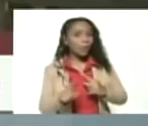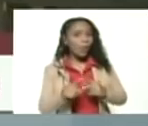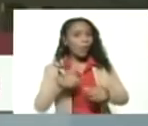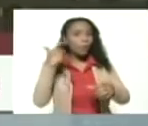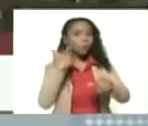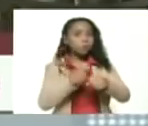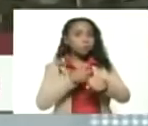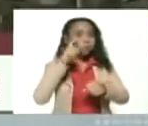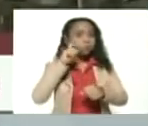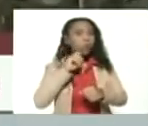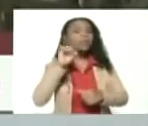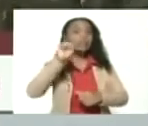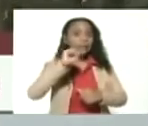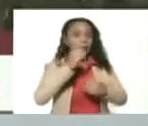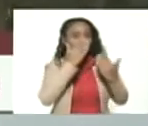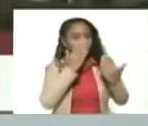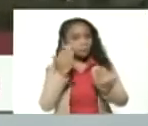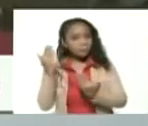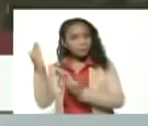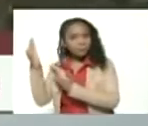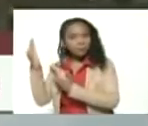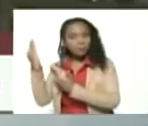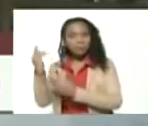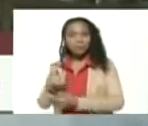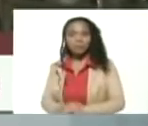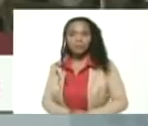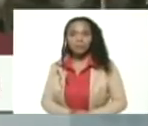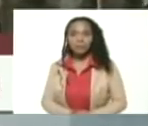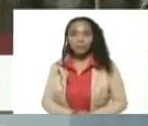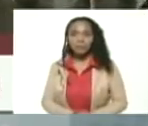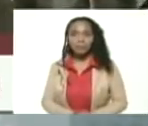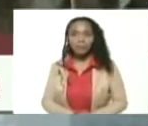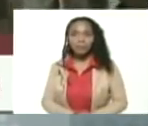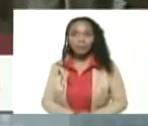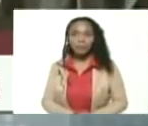inseminación artificial sí. Adelante, gobernadora.